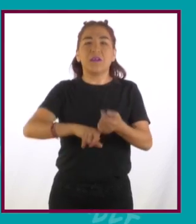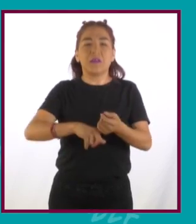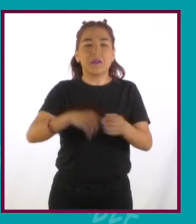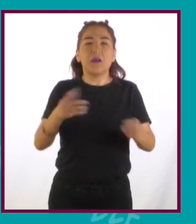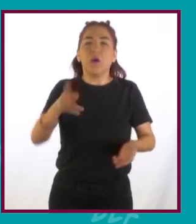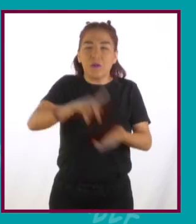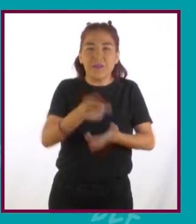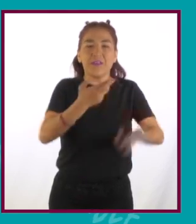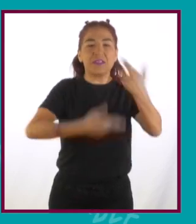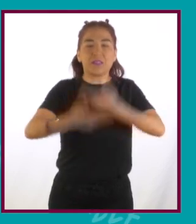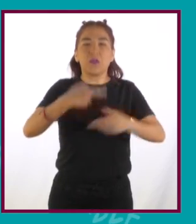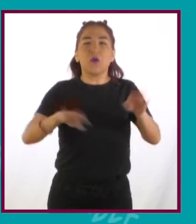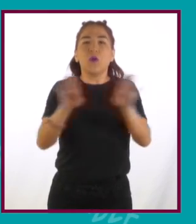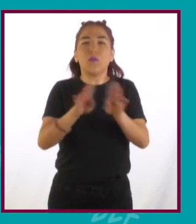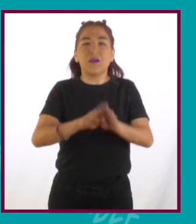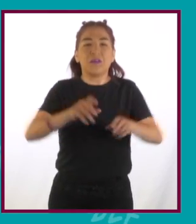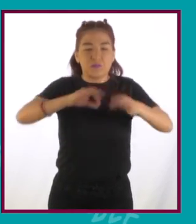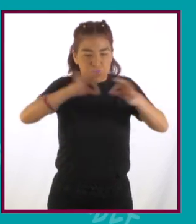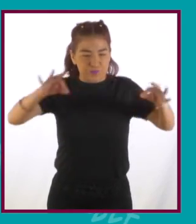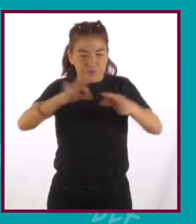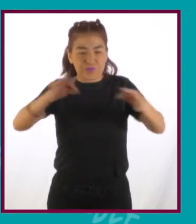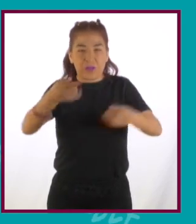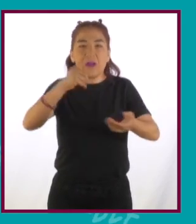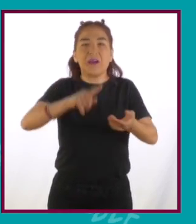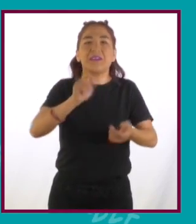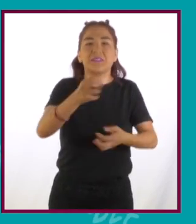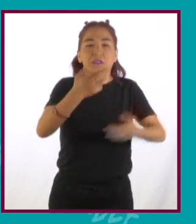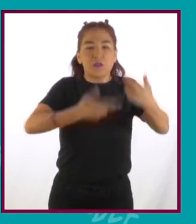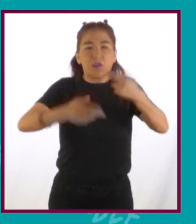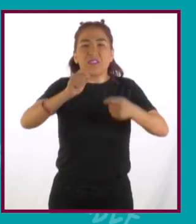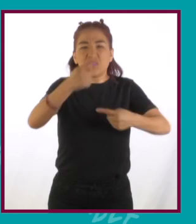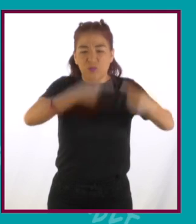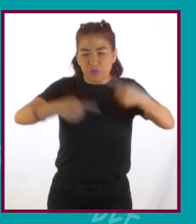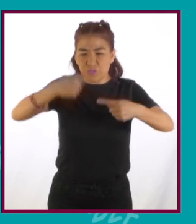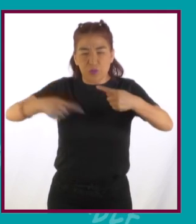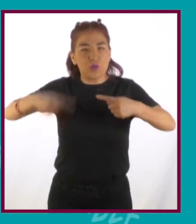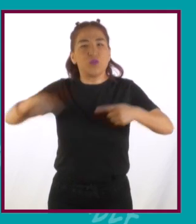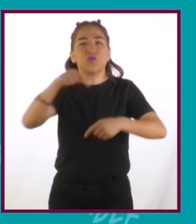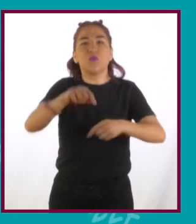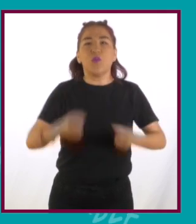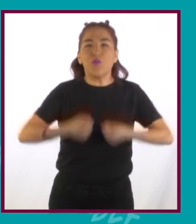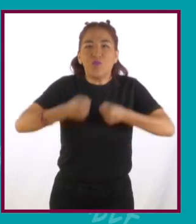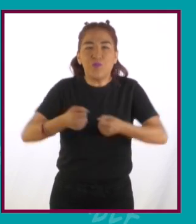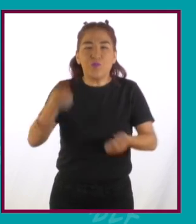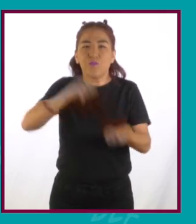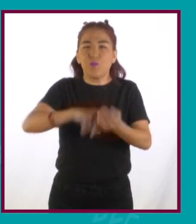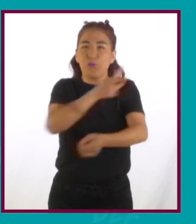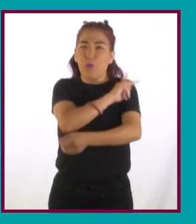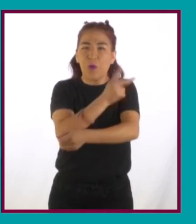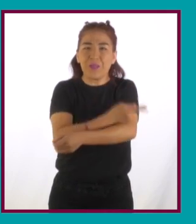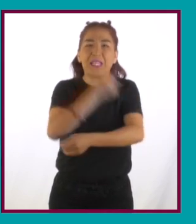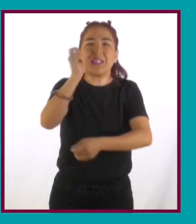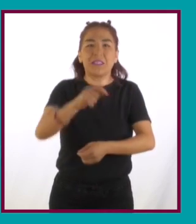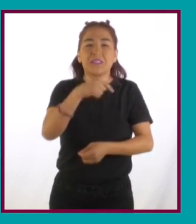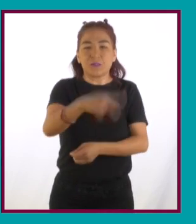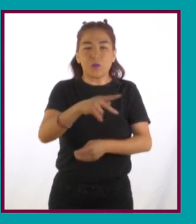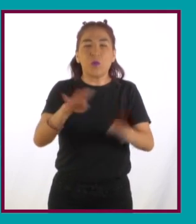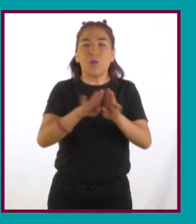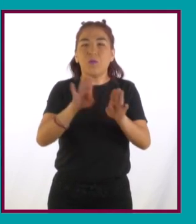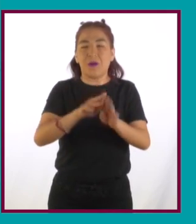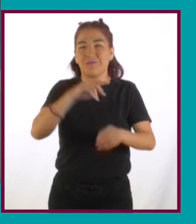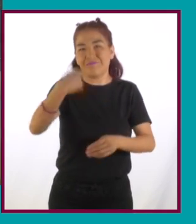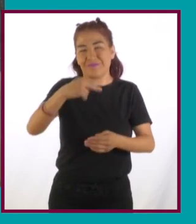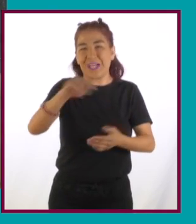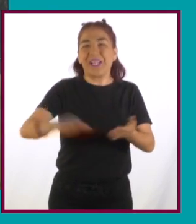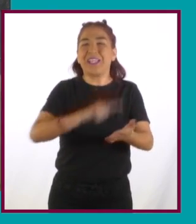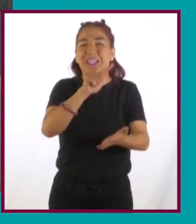estas, de Potentia Restitutiva o sobre los resortes, que explican el poder de los cuerpos elásticos, es donde expone